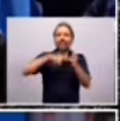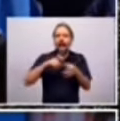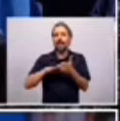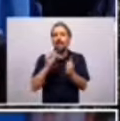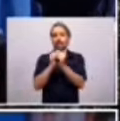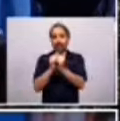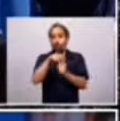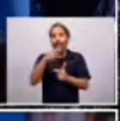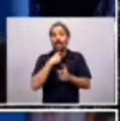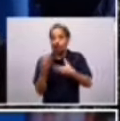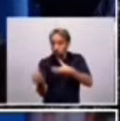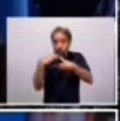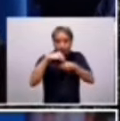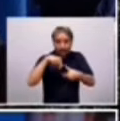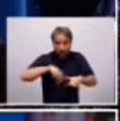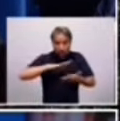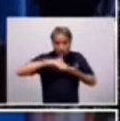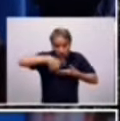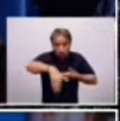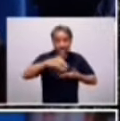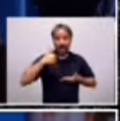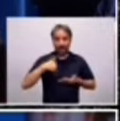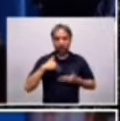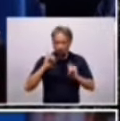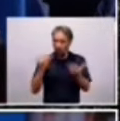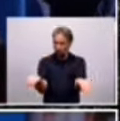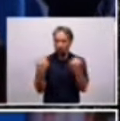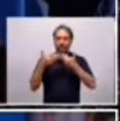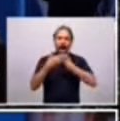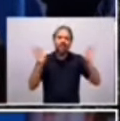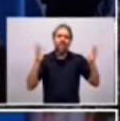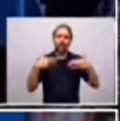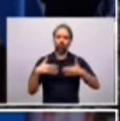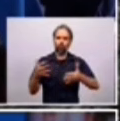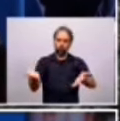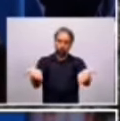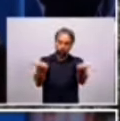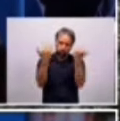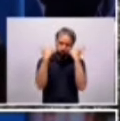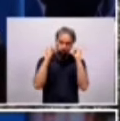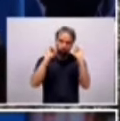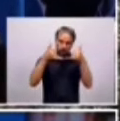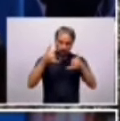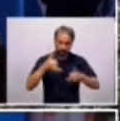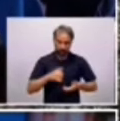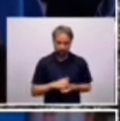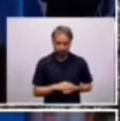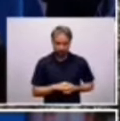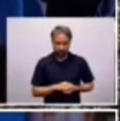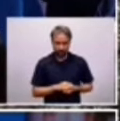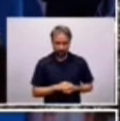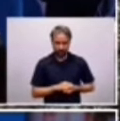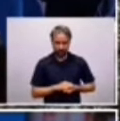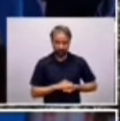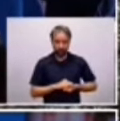argentina pueda discutir con una ley educativa de avanzada, con una reforma laboral. Yo creo que los trabajadores tienen que trabajar menos, no más. No,